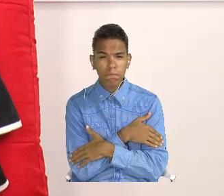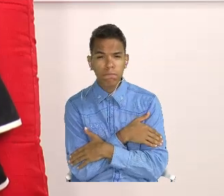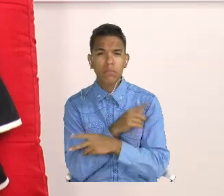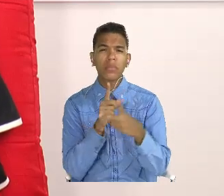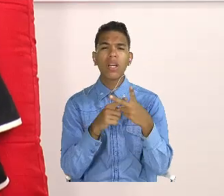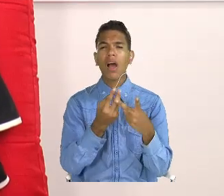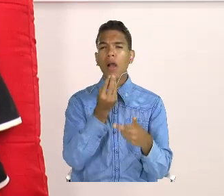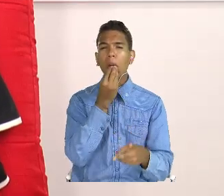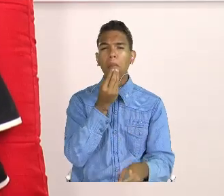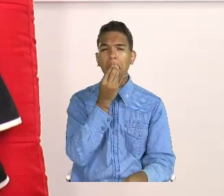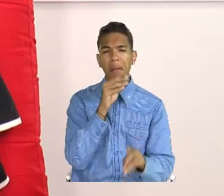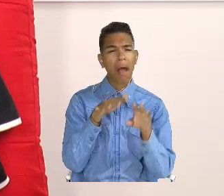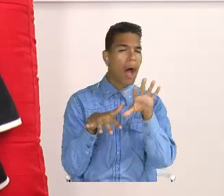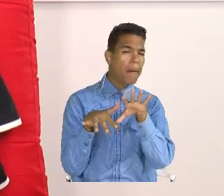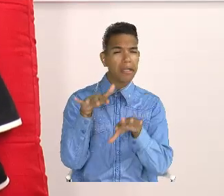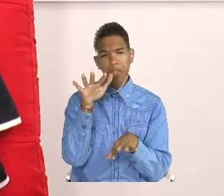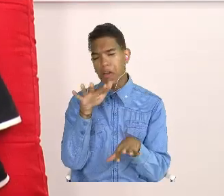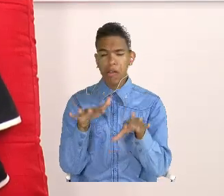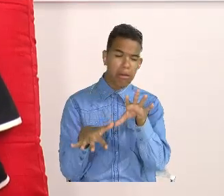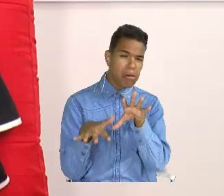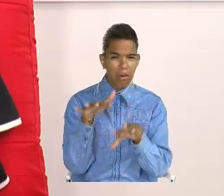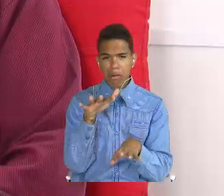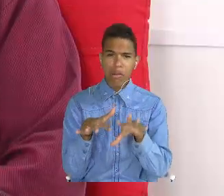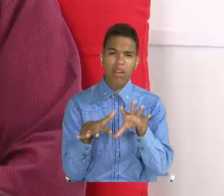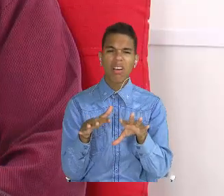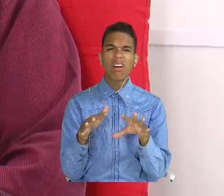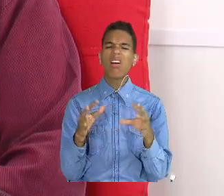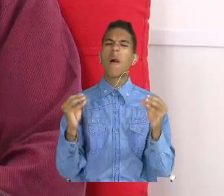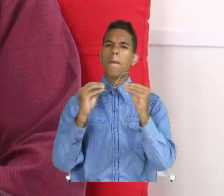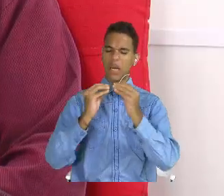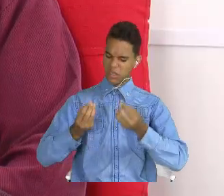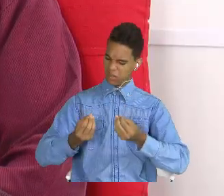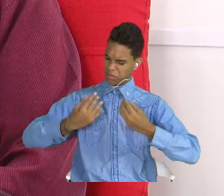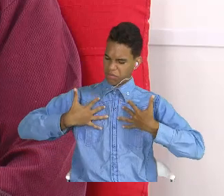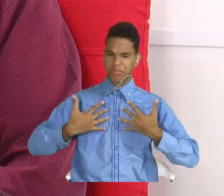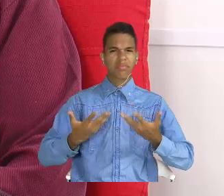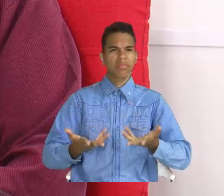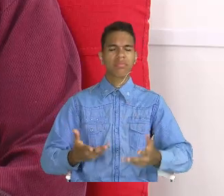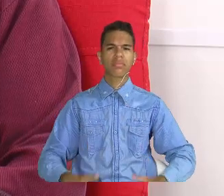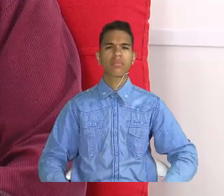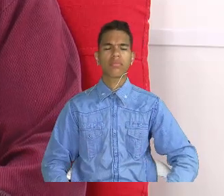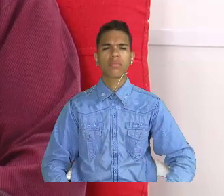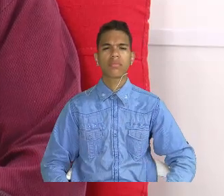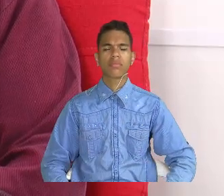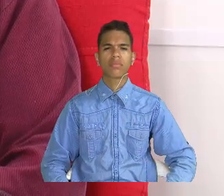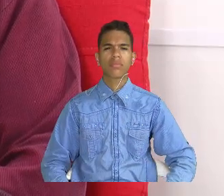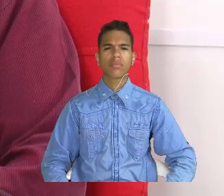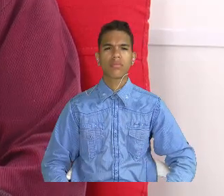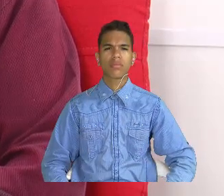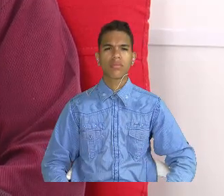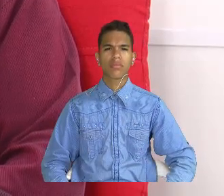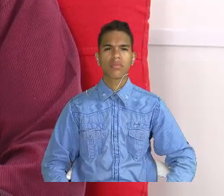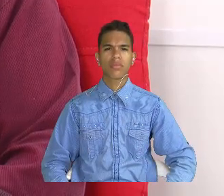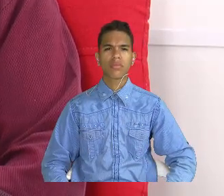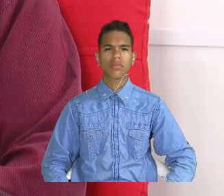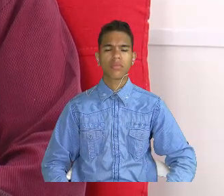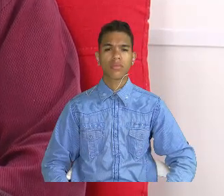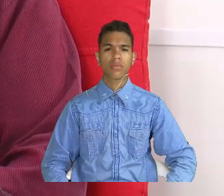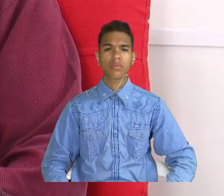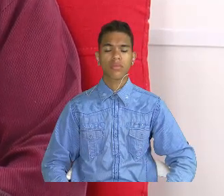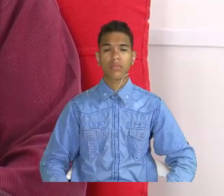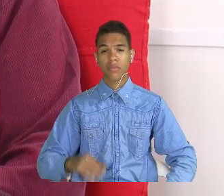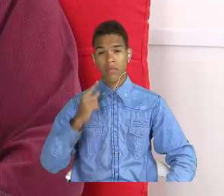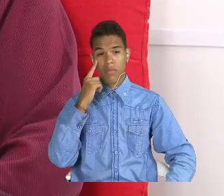¿qué produce la diabetes? Bueno, básicamente la diabetes tiene varias aristas, digámoslo así. Una es la